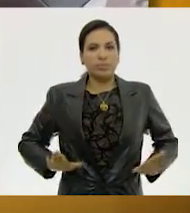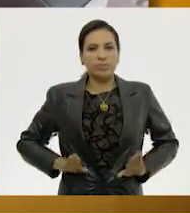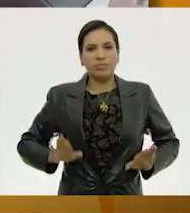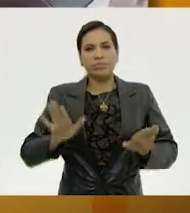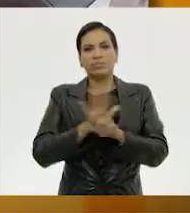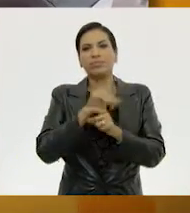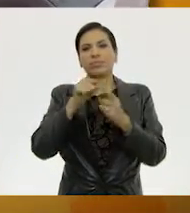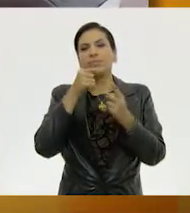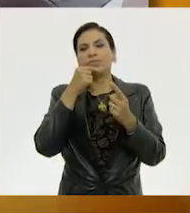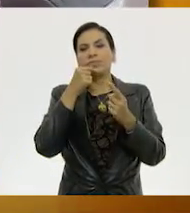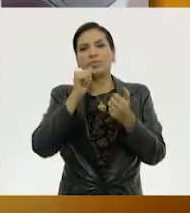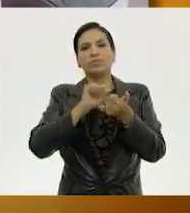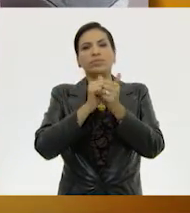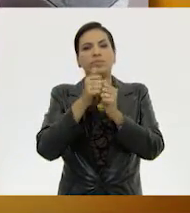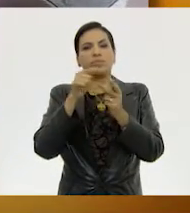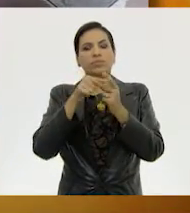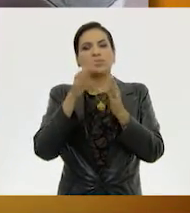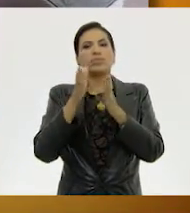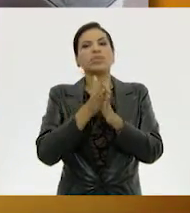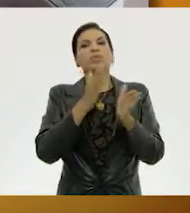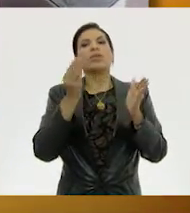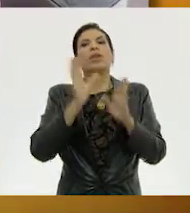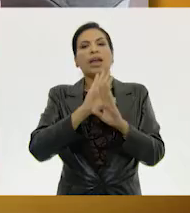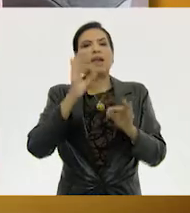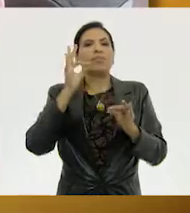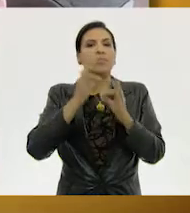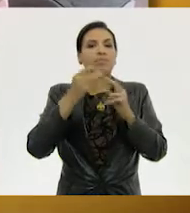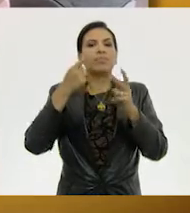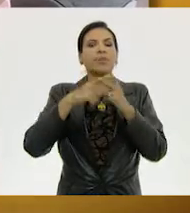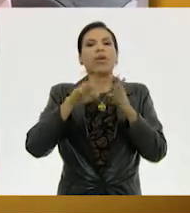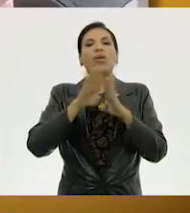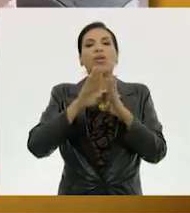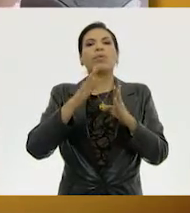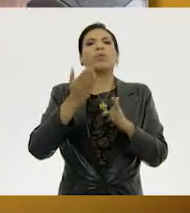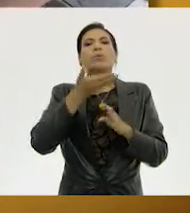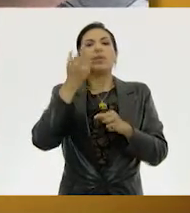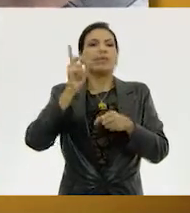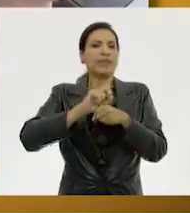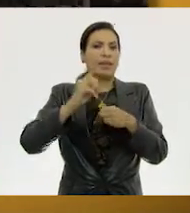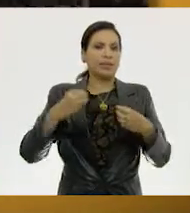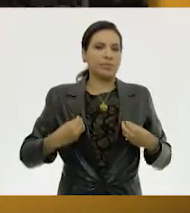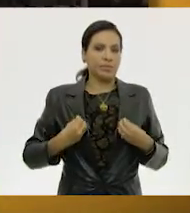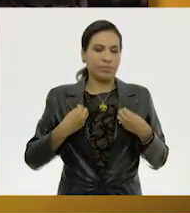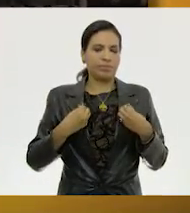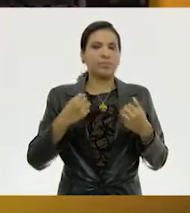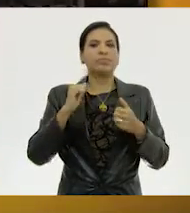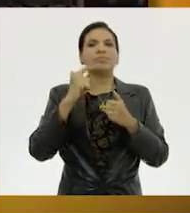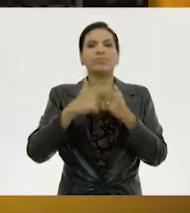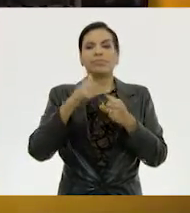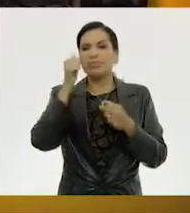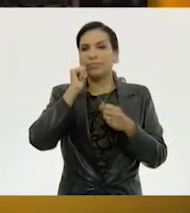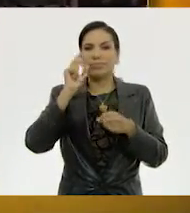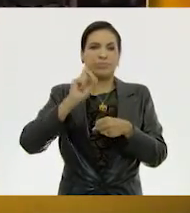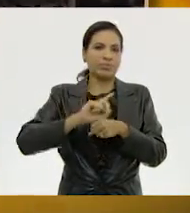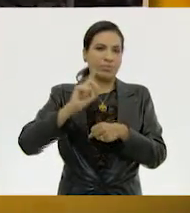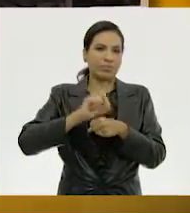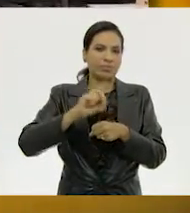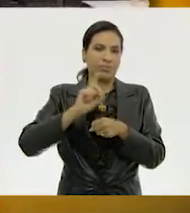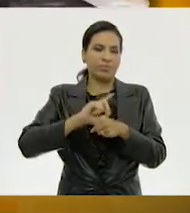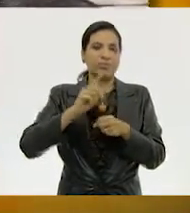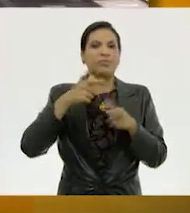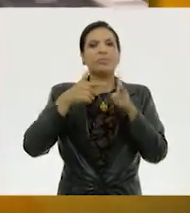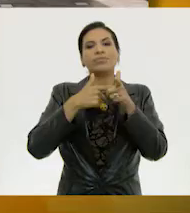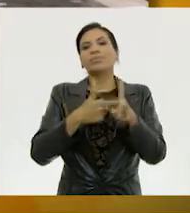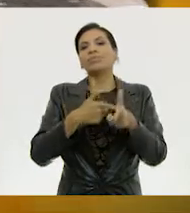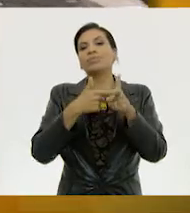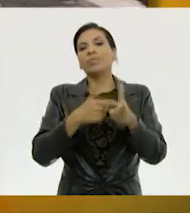conoce este ritmo, el niño llega a ciertas rutinas. Entendemos por rutinas el hábito de hacer algo de forma mecánica, sistémica y